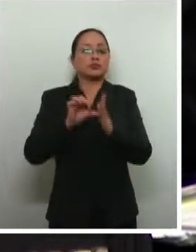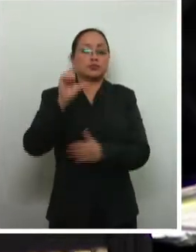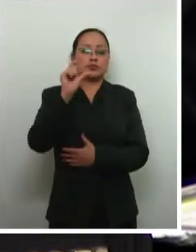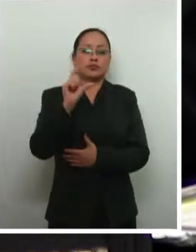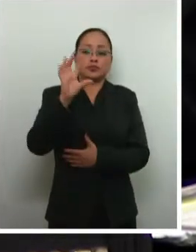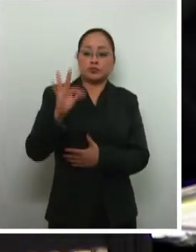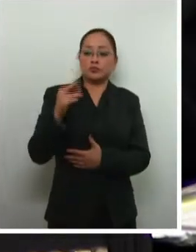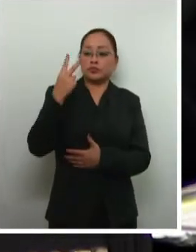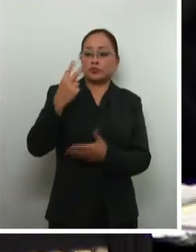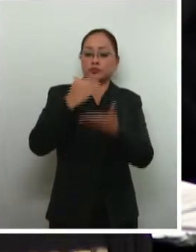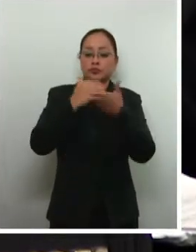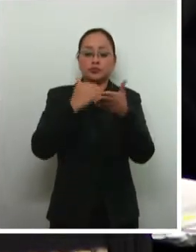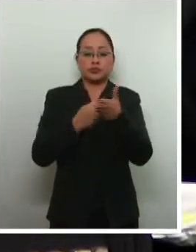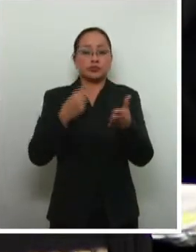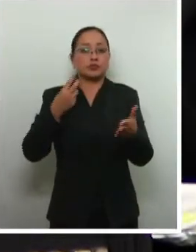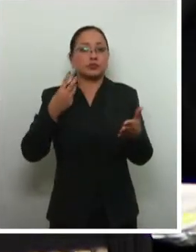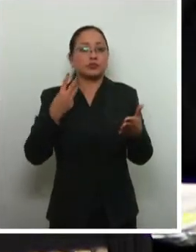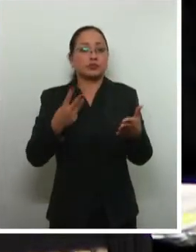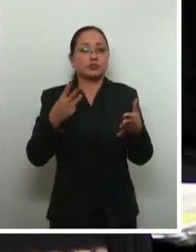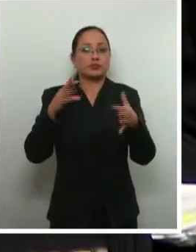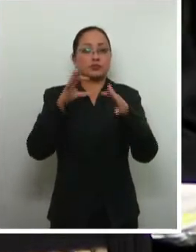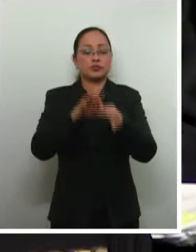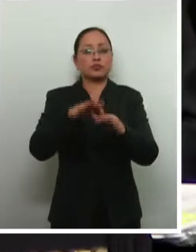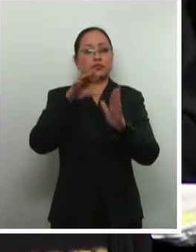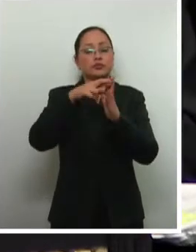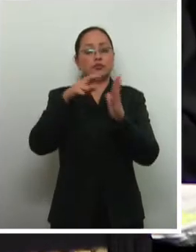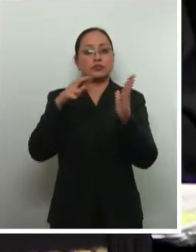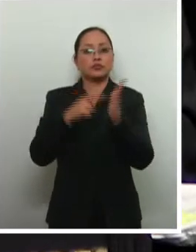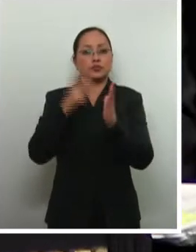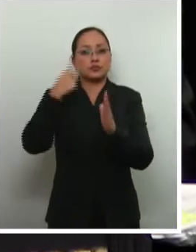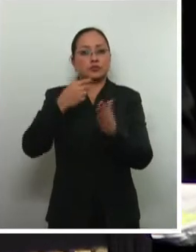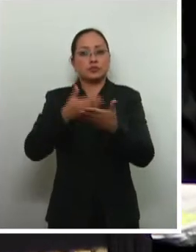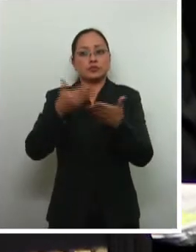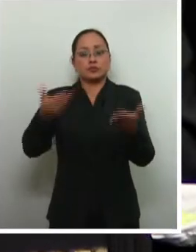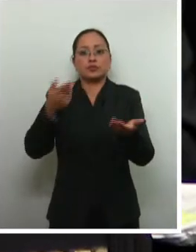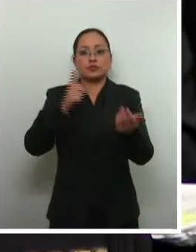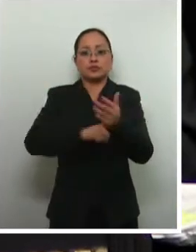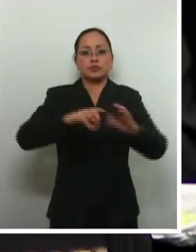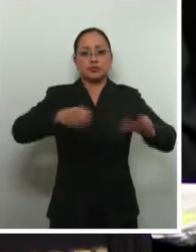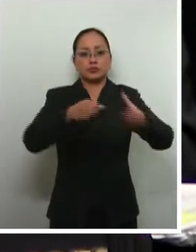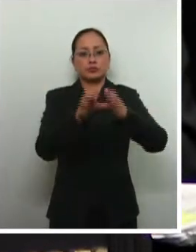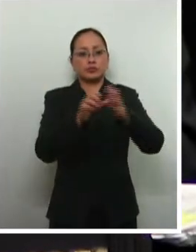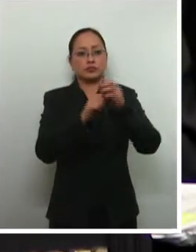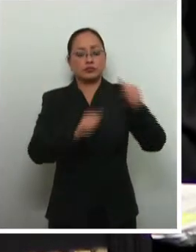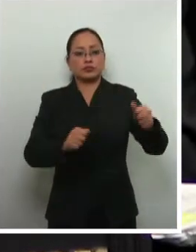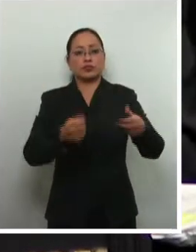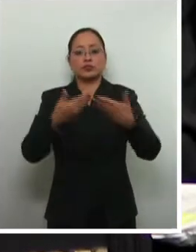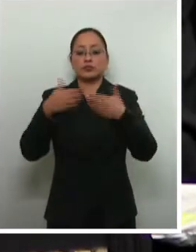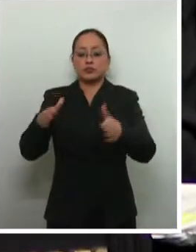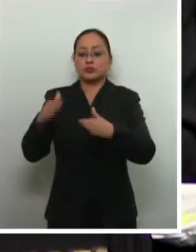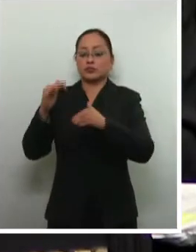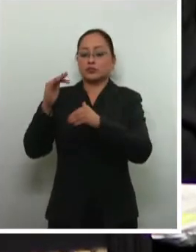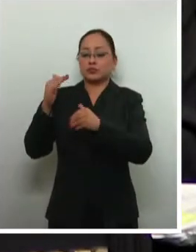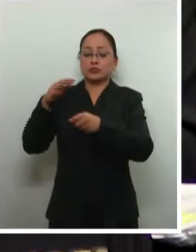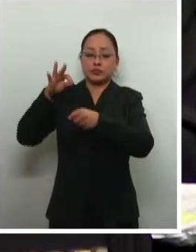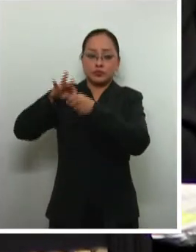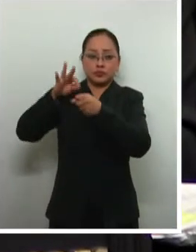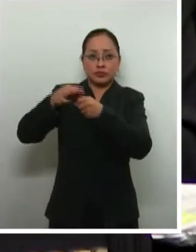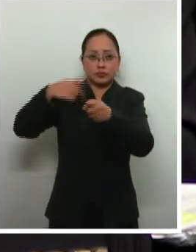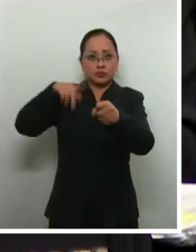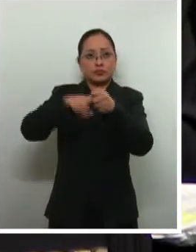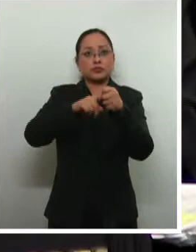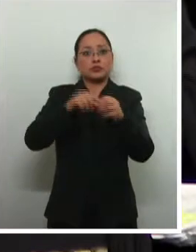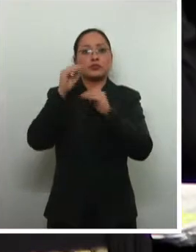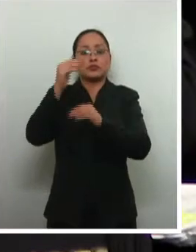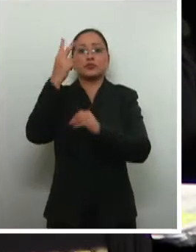artículo 42, numeral 3 del Reglamento para el Gobierno Interior. Ábrase el sistema electrónico por